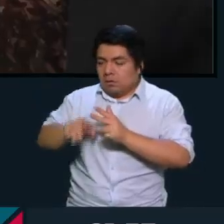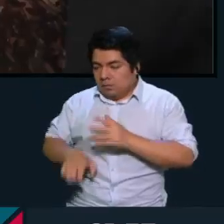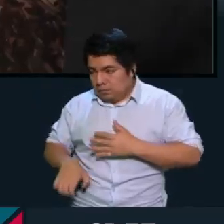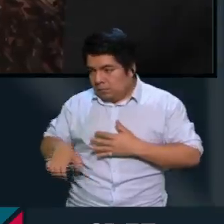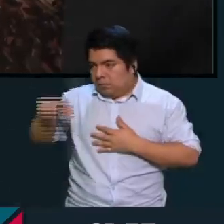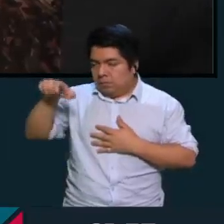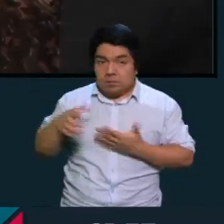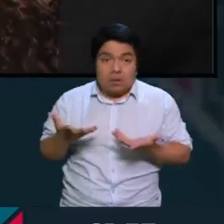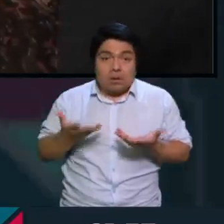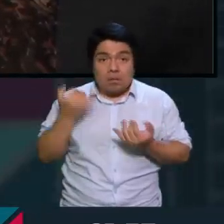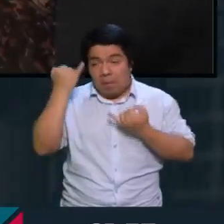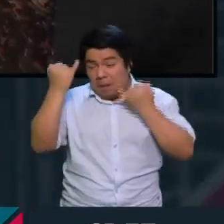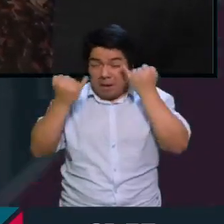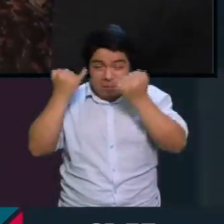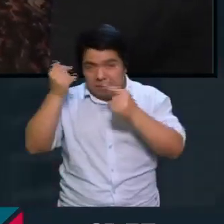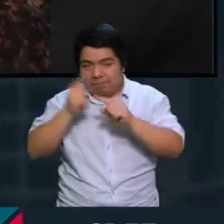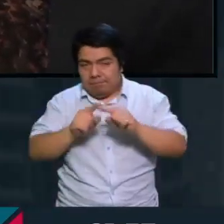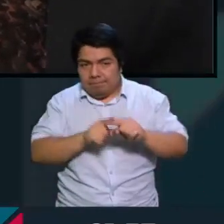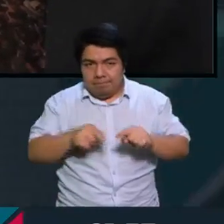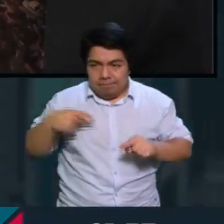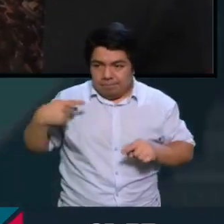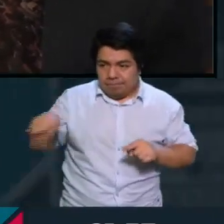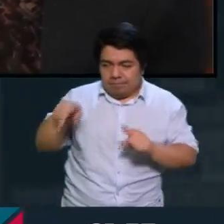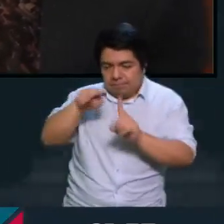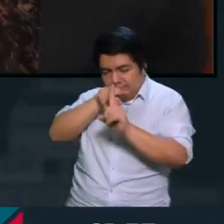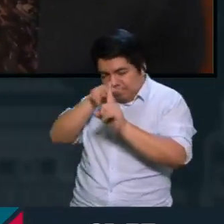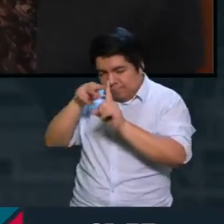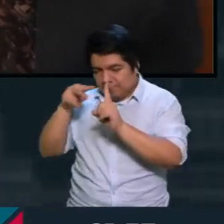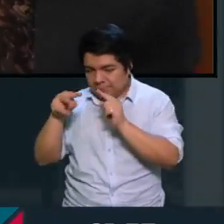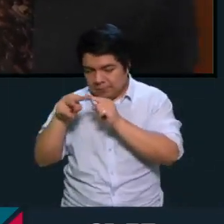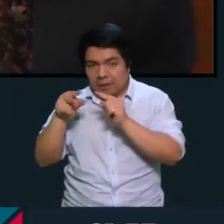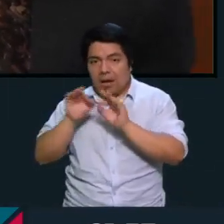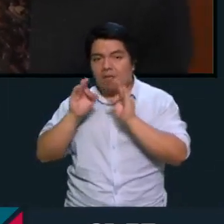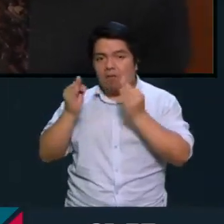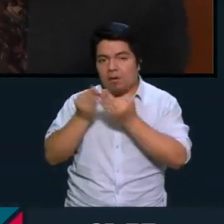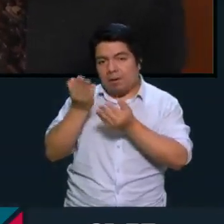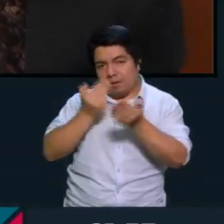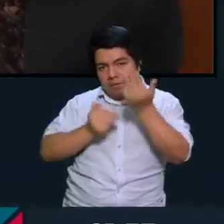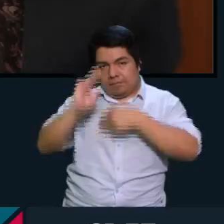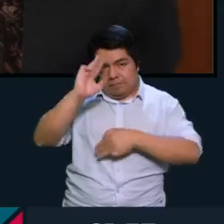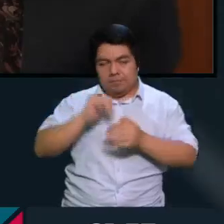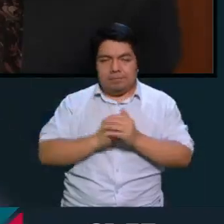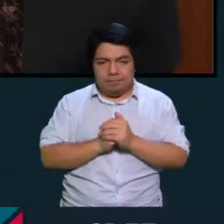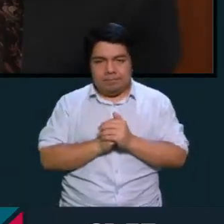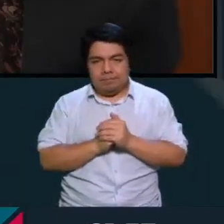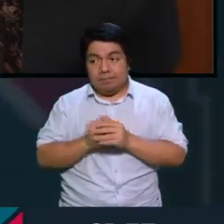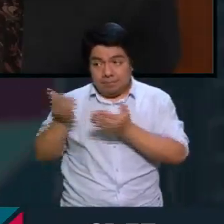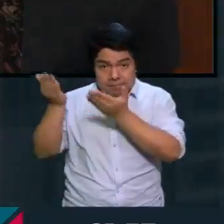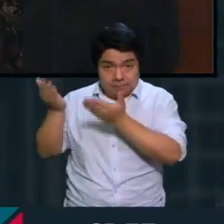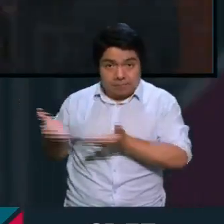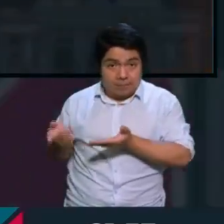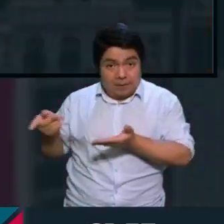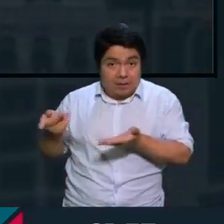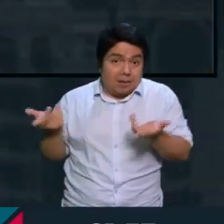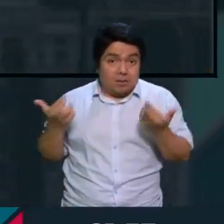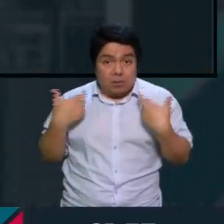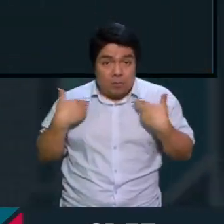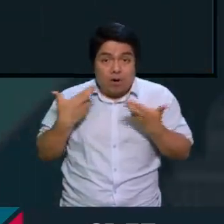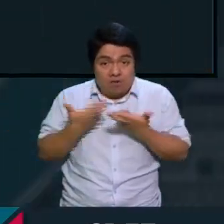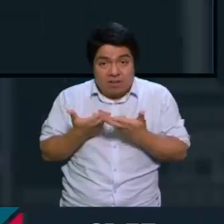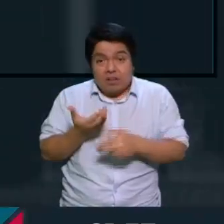serie de ideas que conforman su visión del mundo. Y lo primero que hay que decir es que hay un maestro de secundaria,